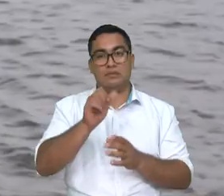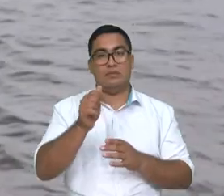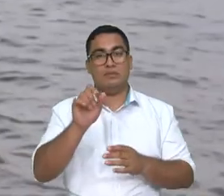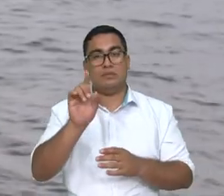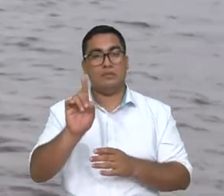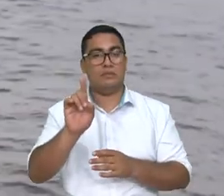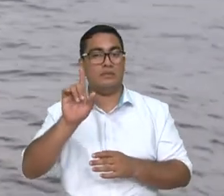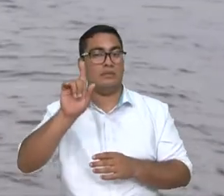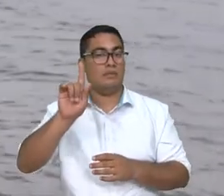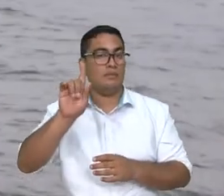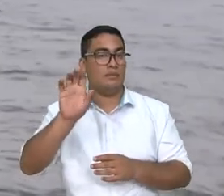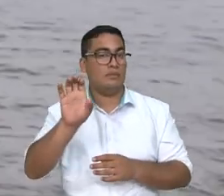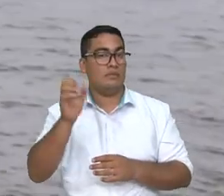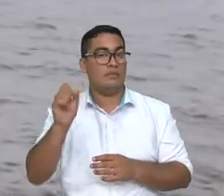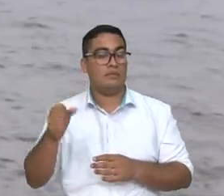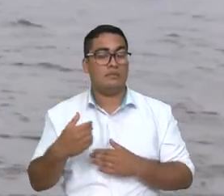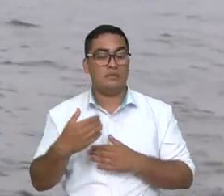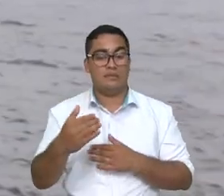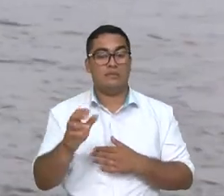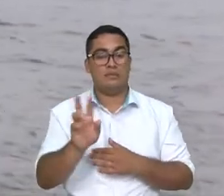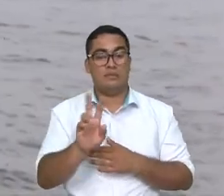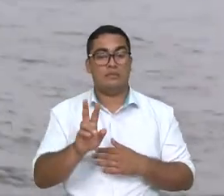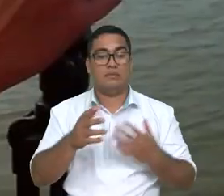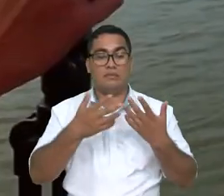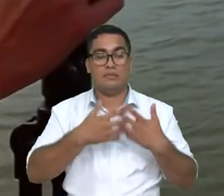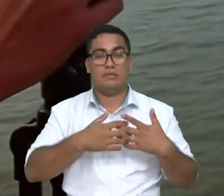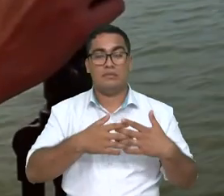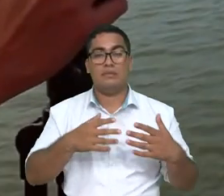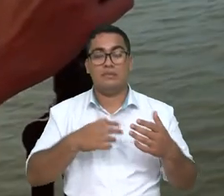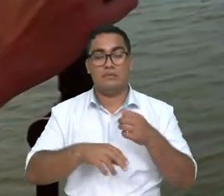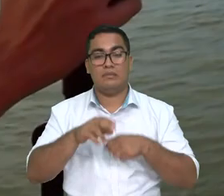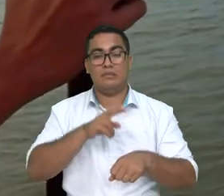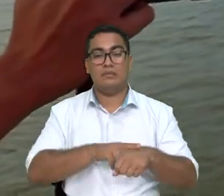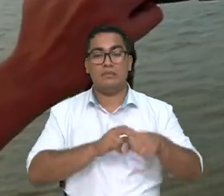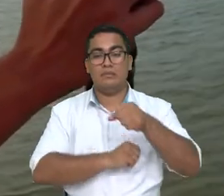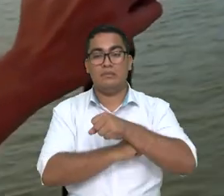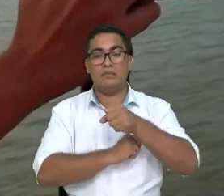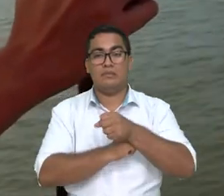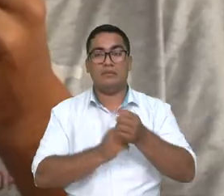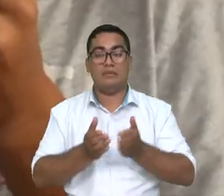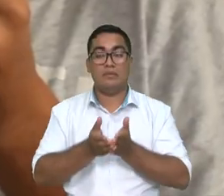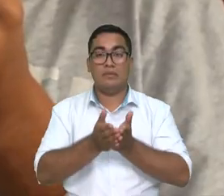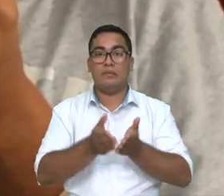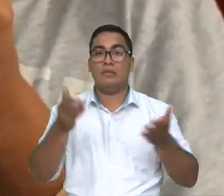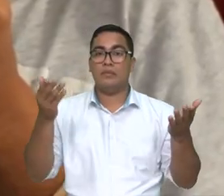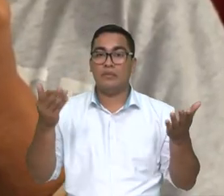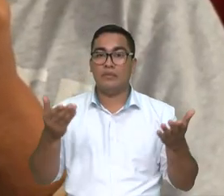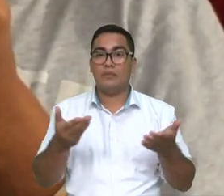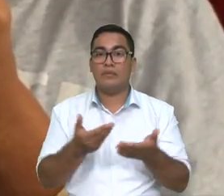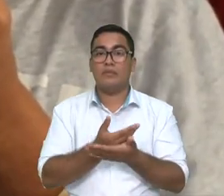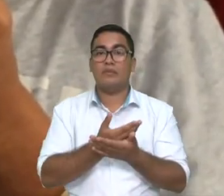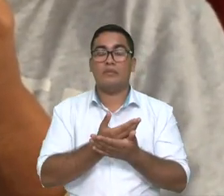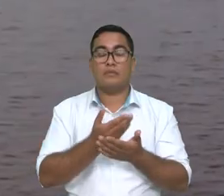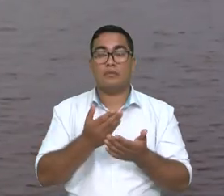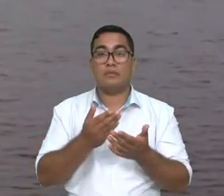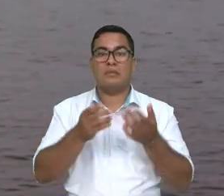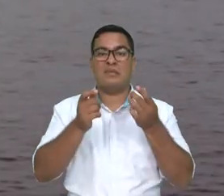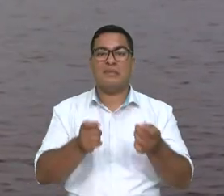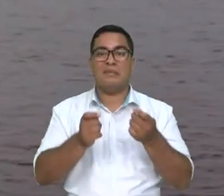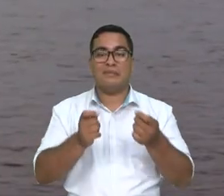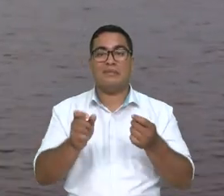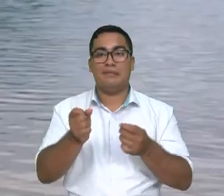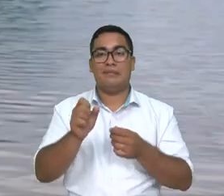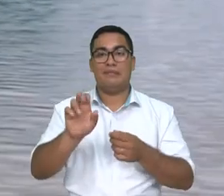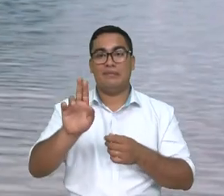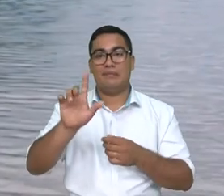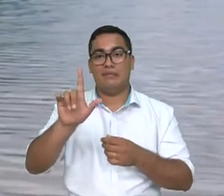TEUs. Para este viernes, la empresa portuaria nacional inaugurará una nueva ruta llamada La Gran Sultana, que operará de